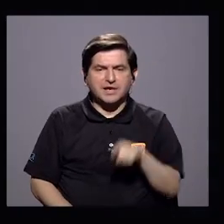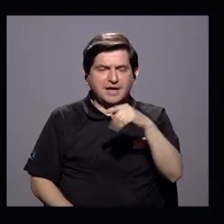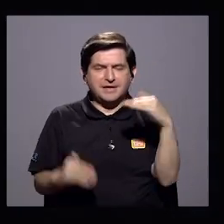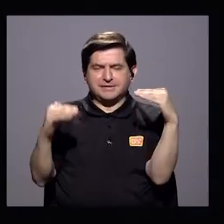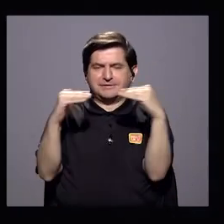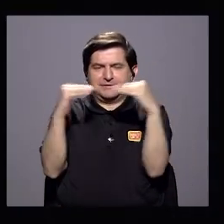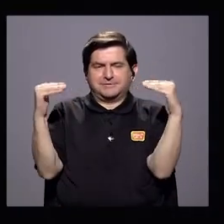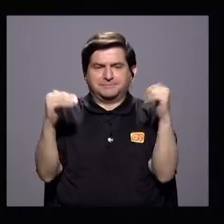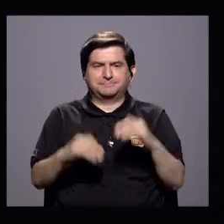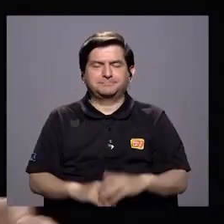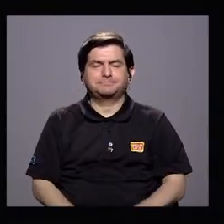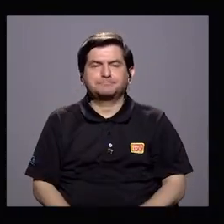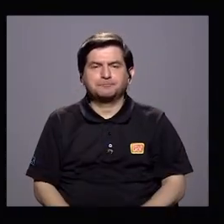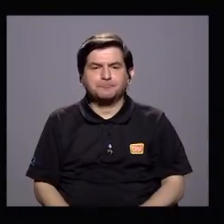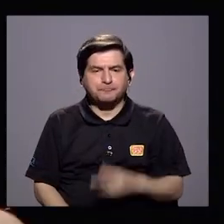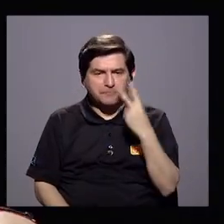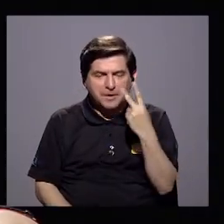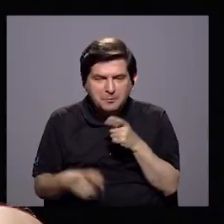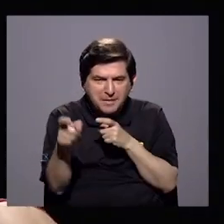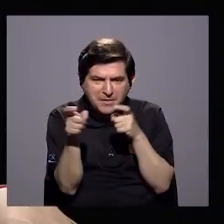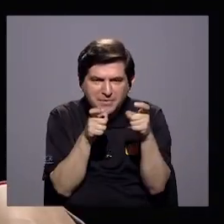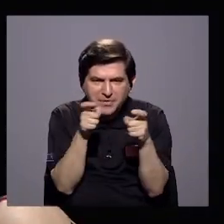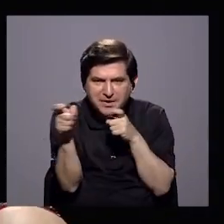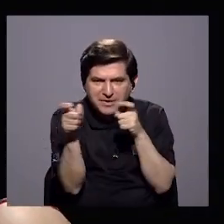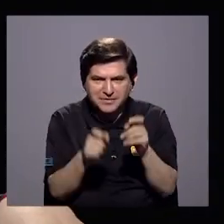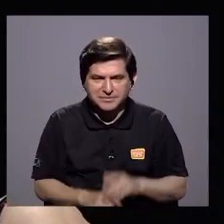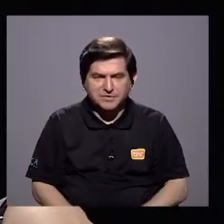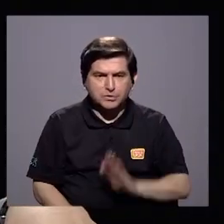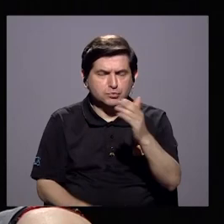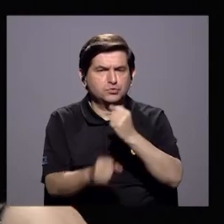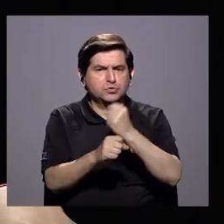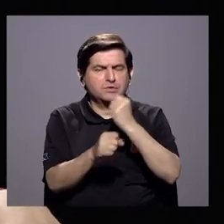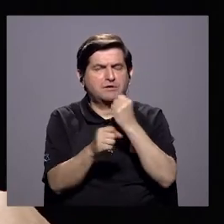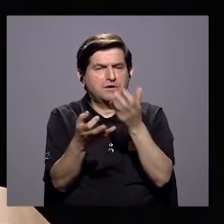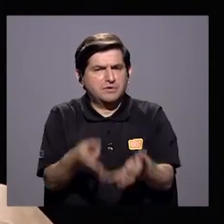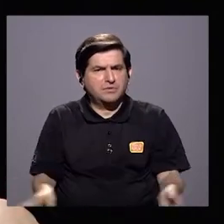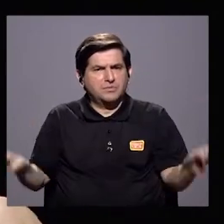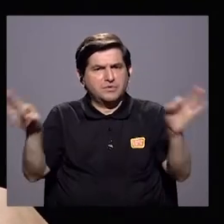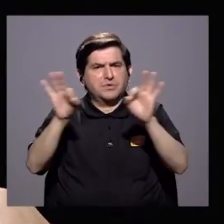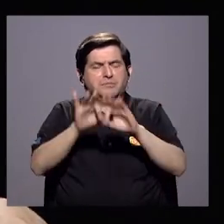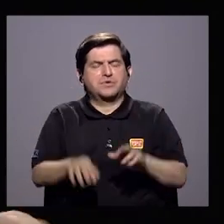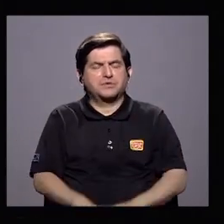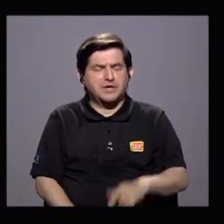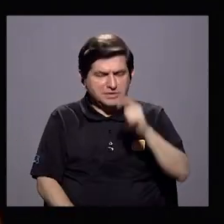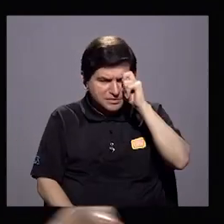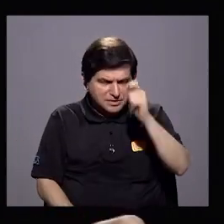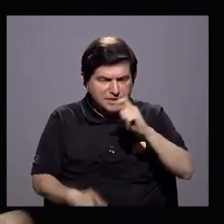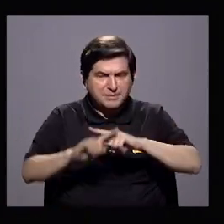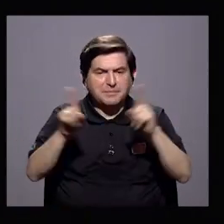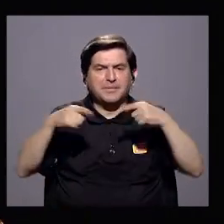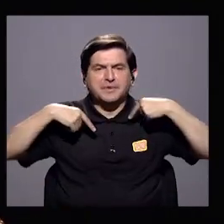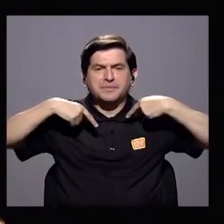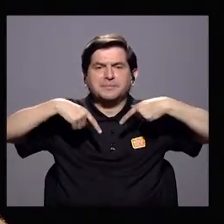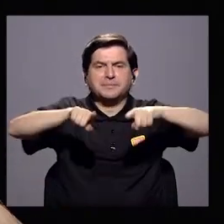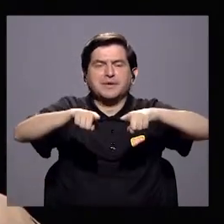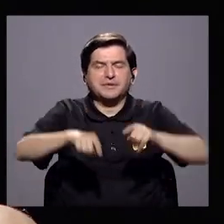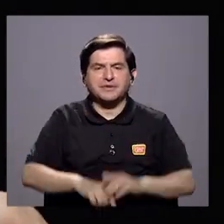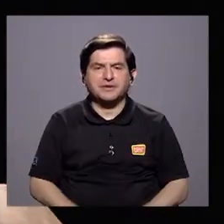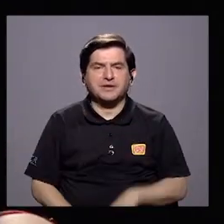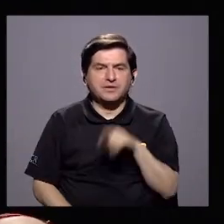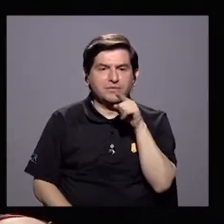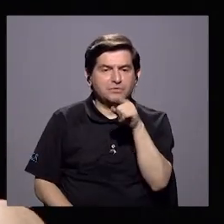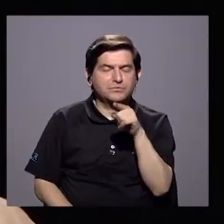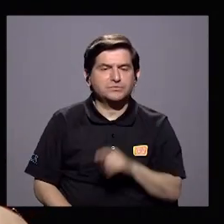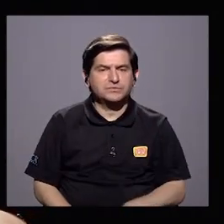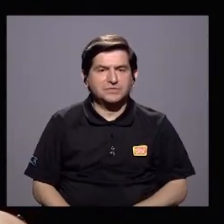equilibrio. Recuerdo porque veo que en lo administrativo su labor es muy valiosa y se le puede reconocer, pero paralelamente a eso su llegada